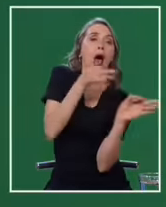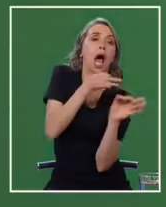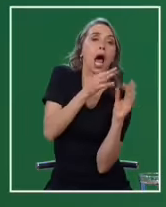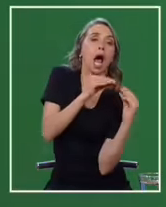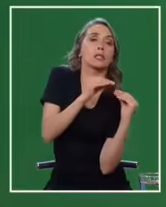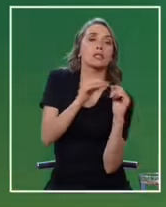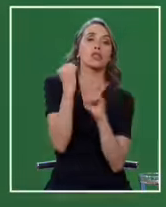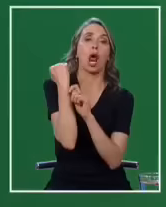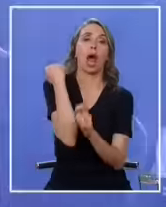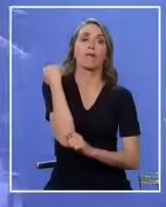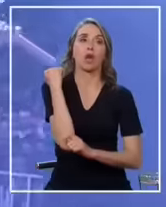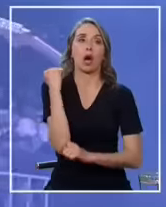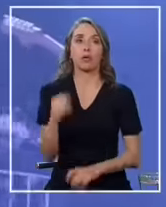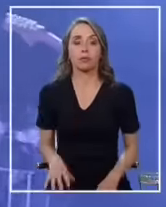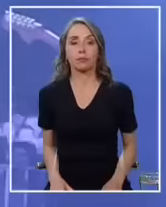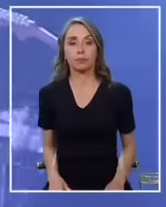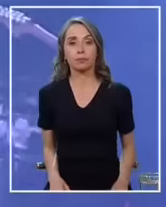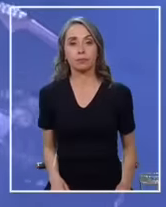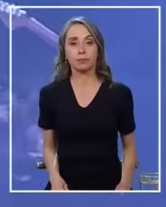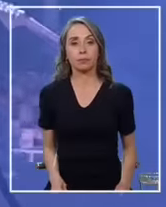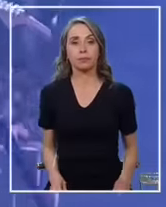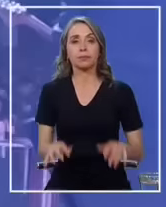abogado.